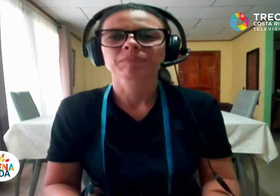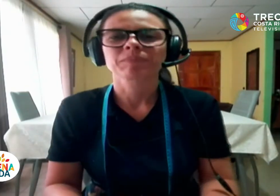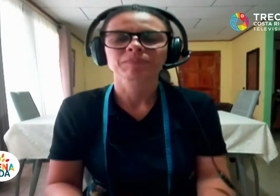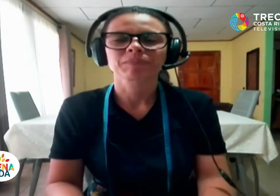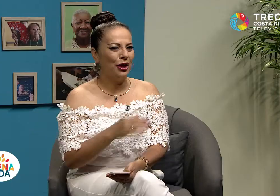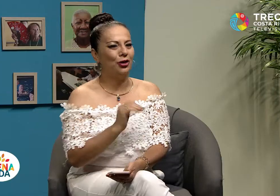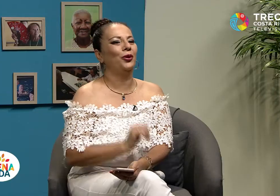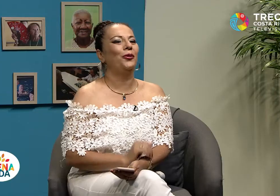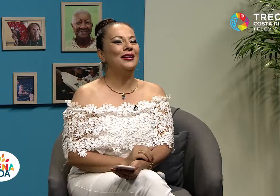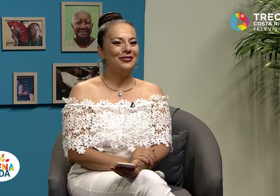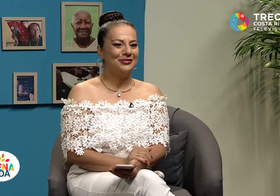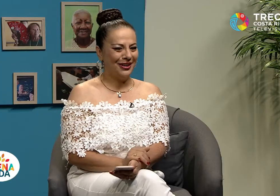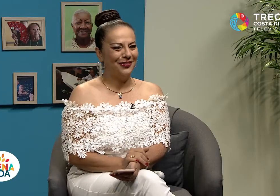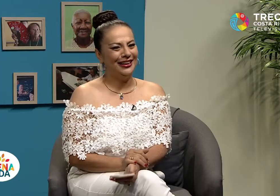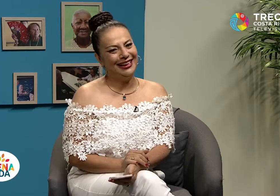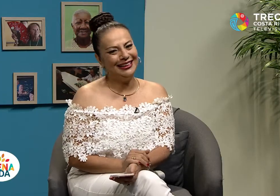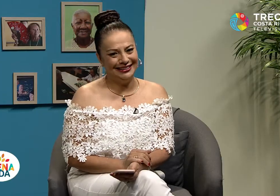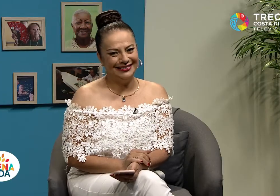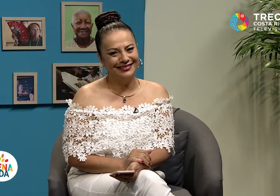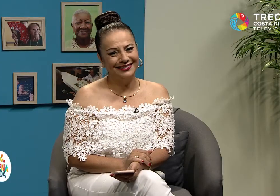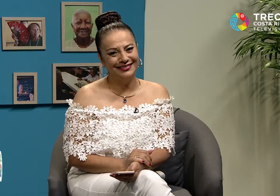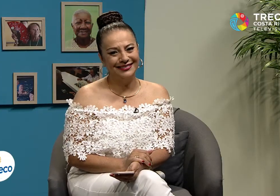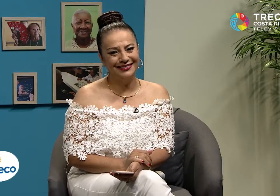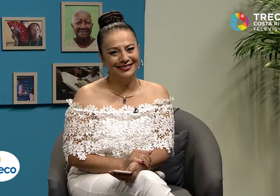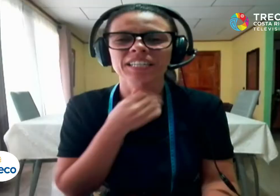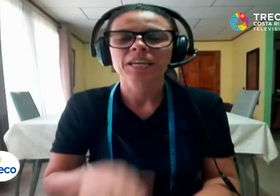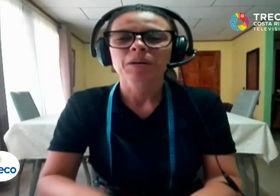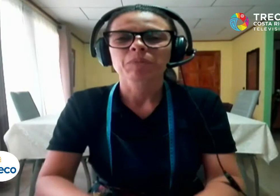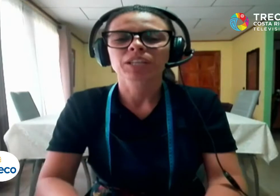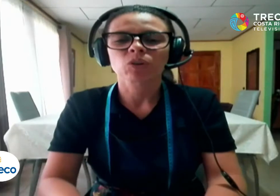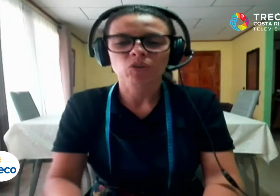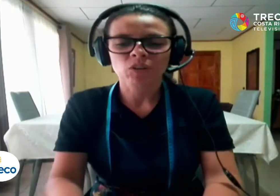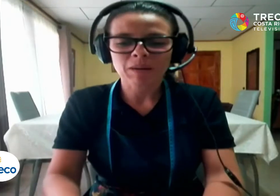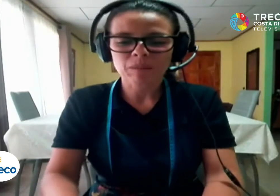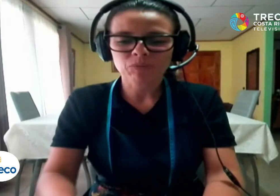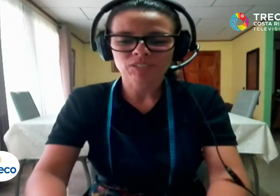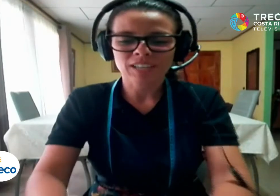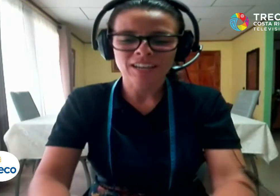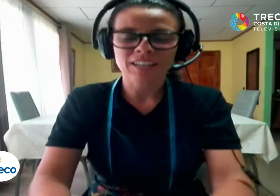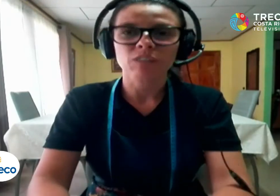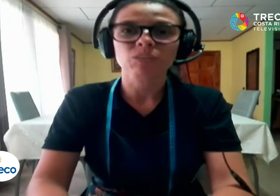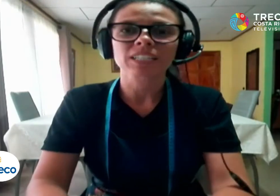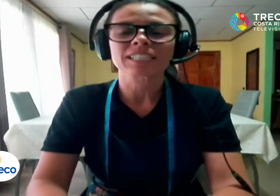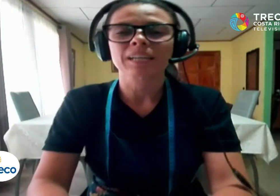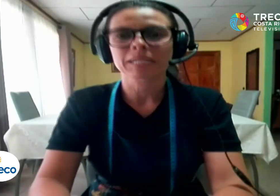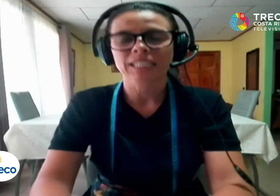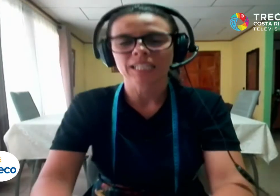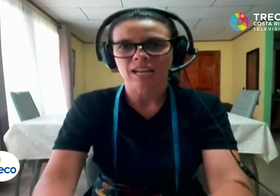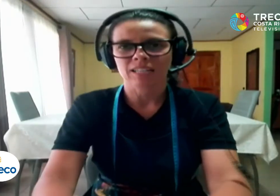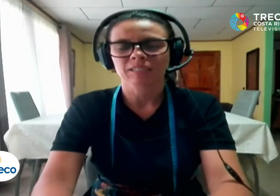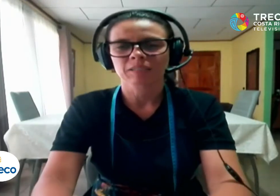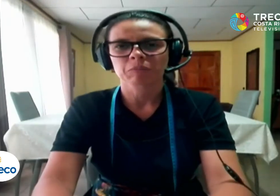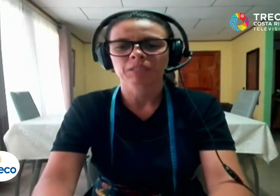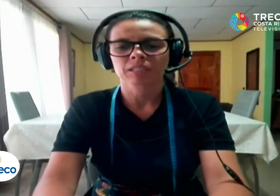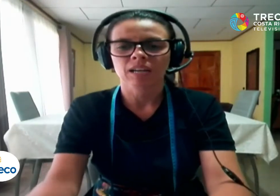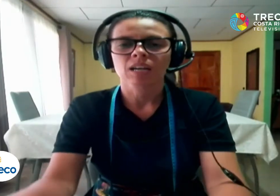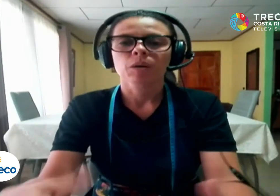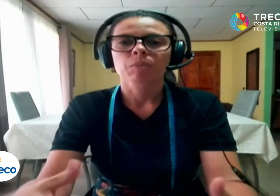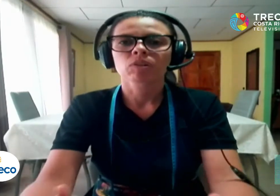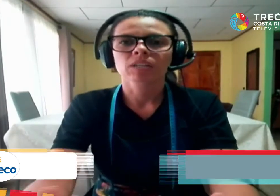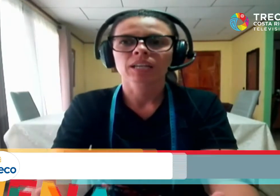hoy? Yo adelanté un poquito, pero cuéntenos usted con detalle. Sí, bueno, hoy vamos a reutilizar material,